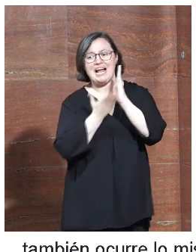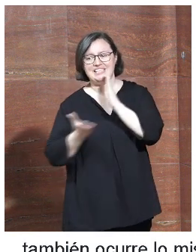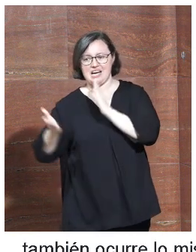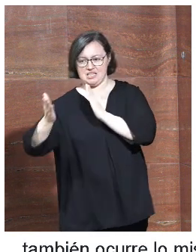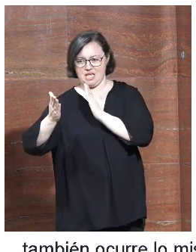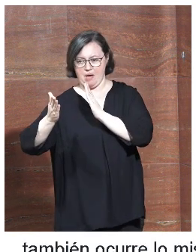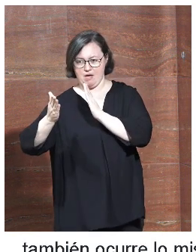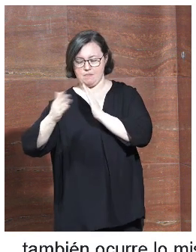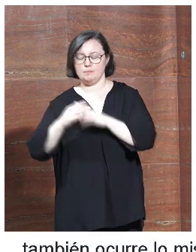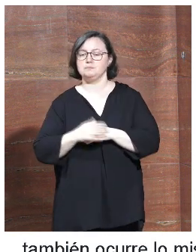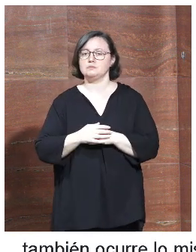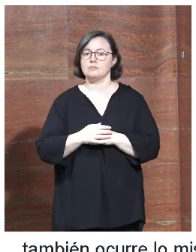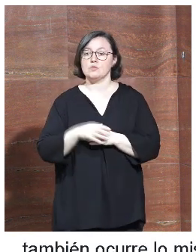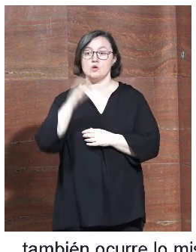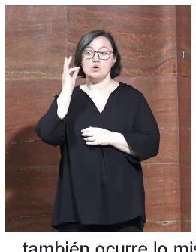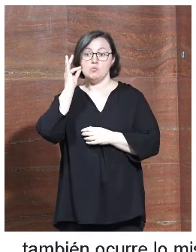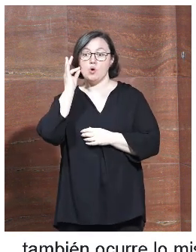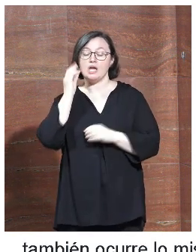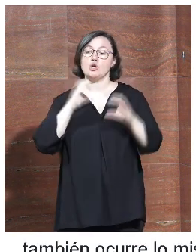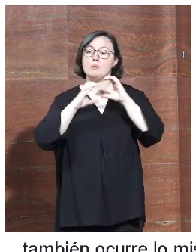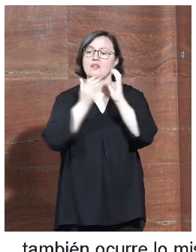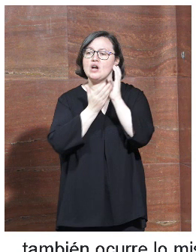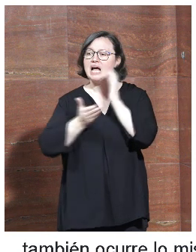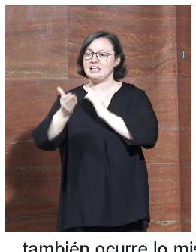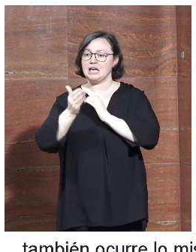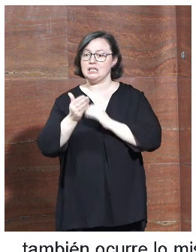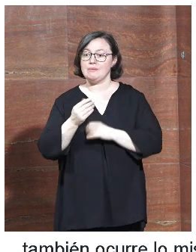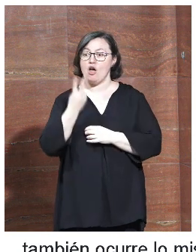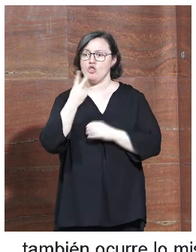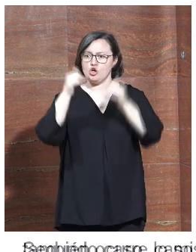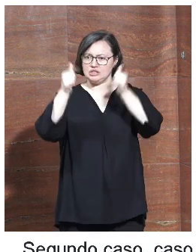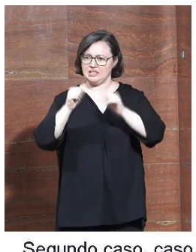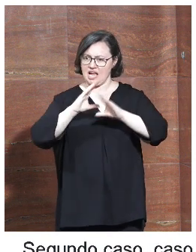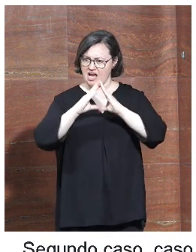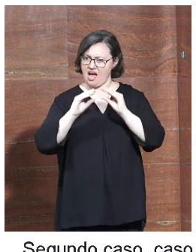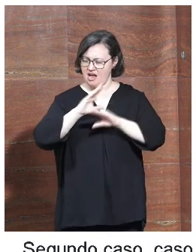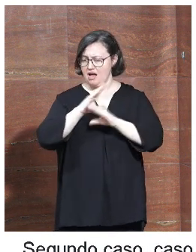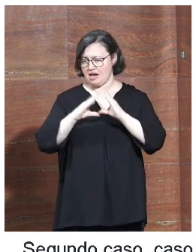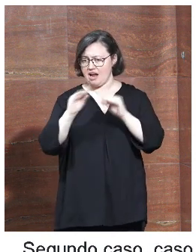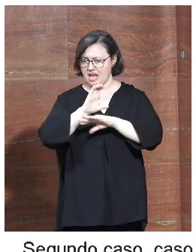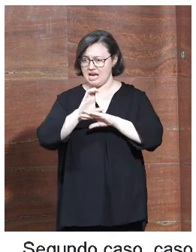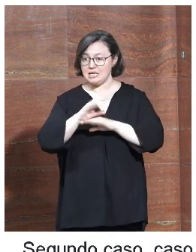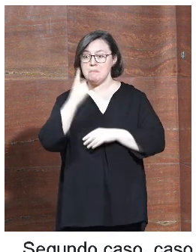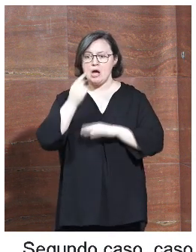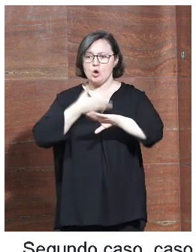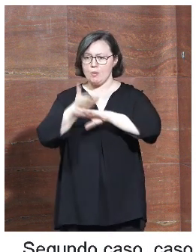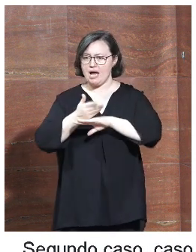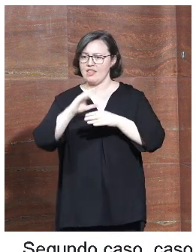alternativa. Una mujer con comunicación alternativa con 2 carreras que quiere abrir una cuenta corriente en una entidad